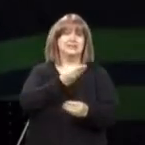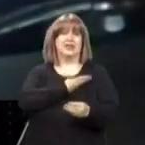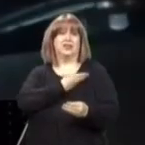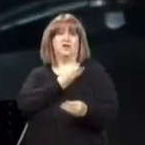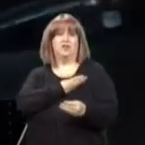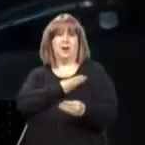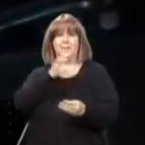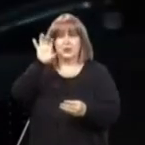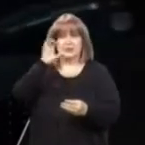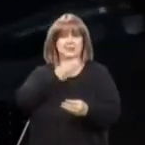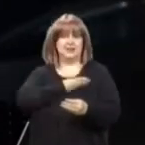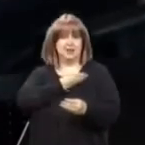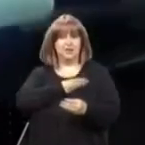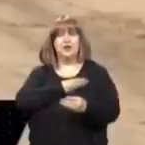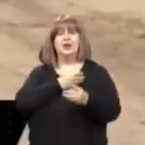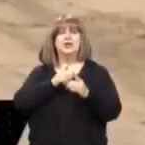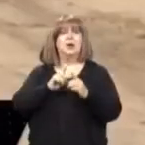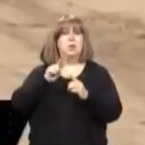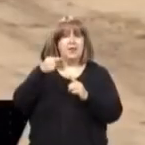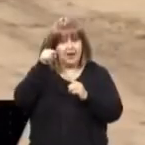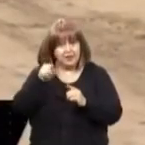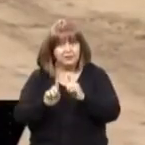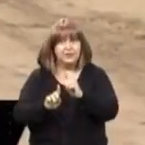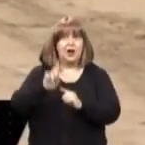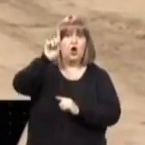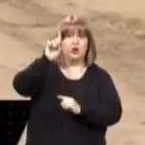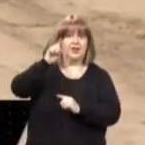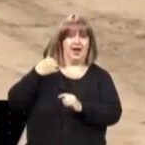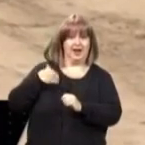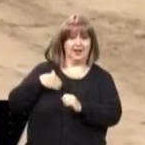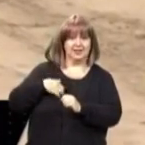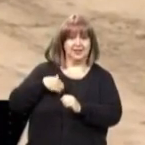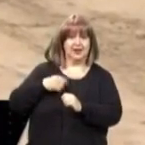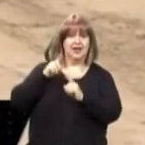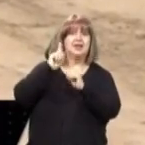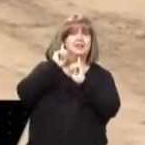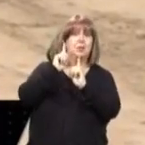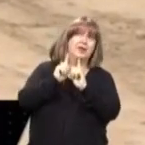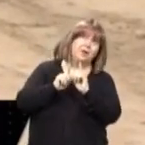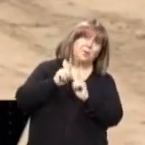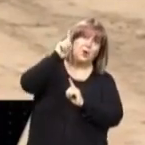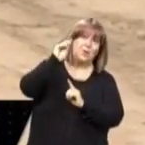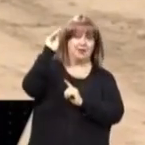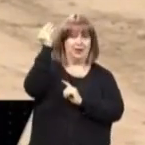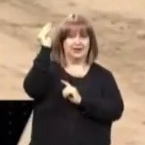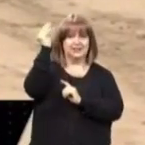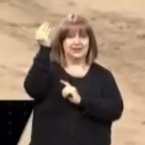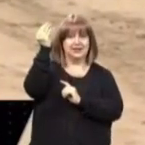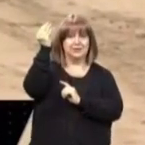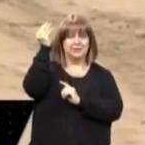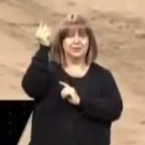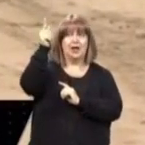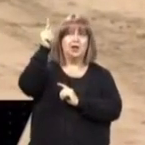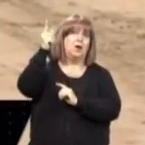poder proveer de gas no solo al norte de la Argentina, sino también a Brasil, un querido